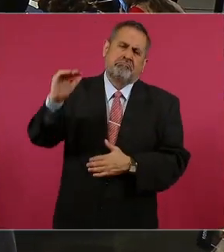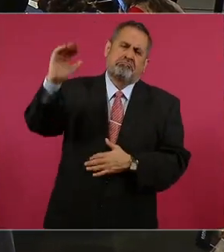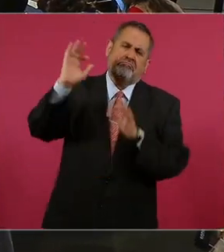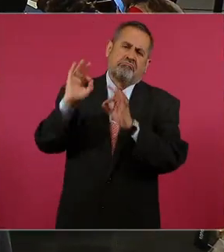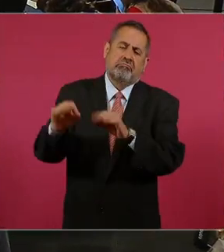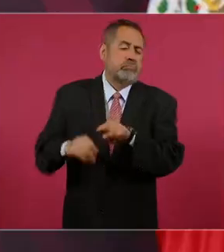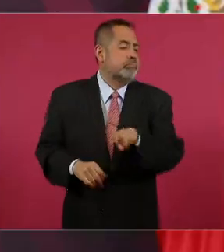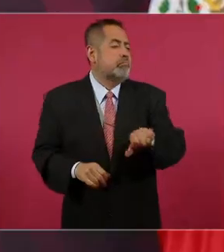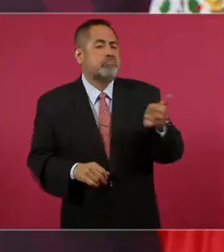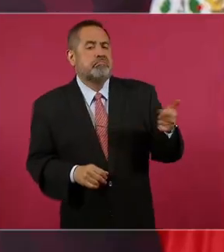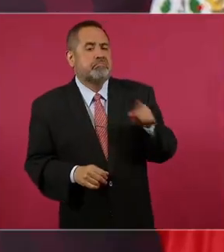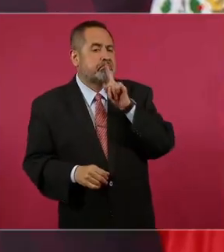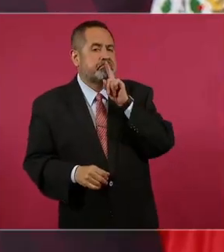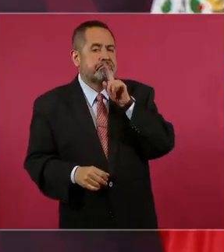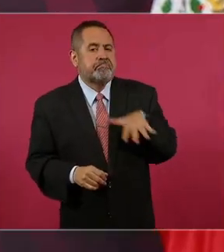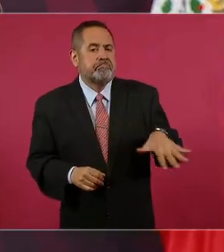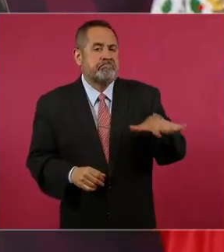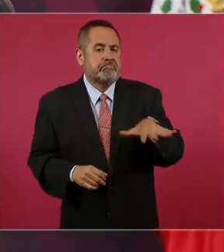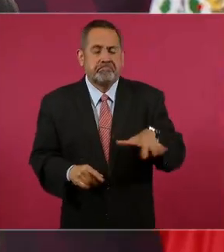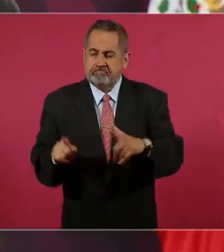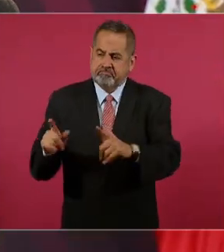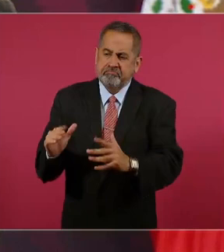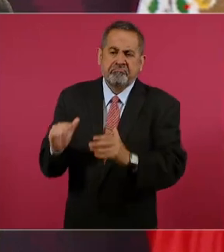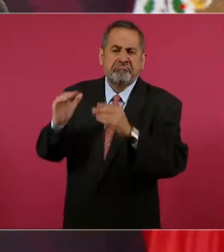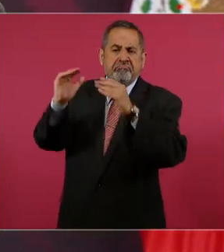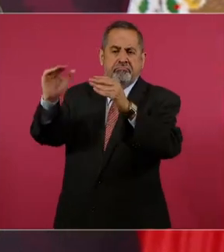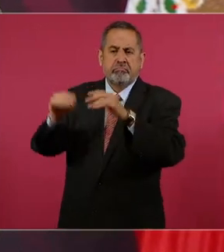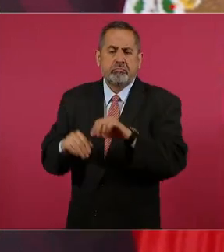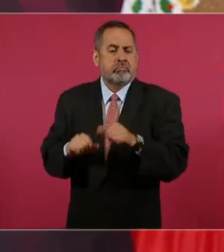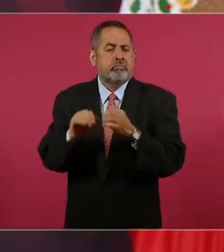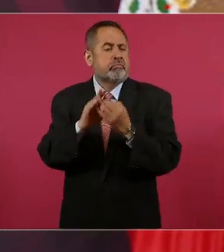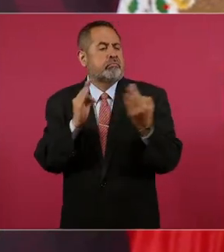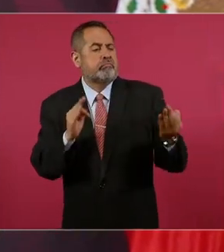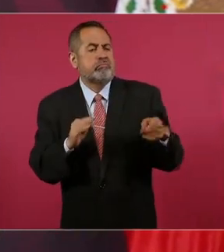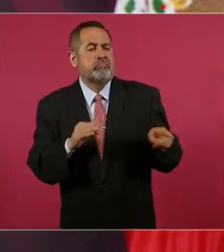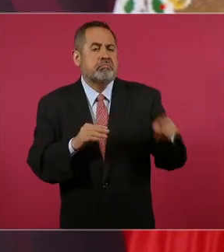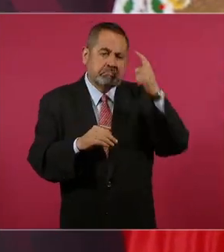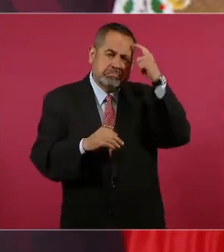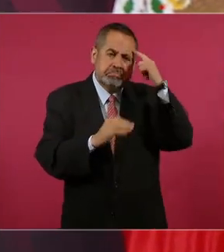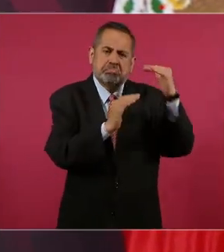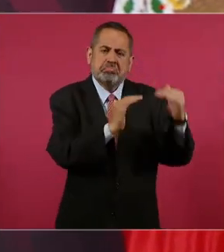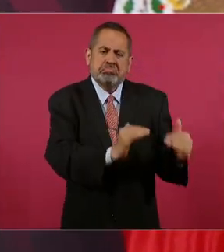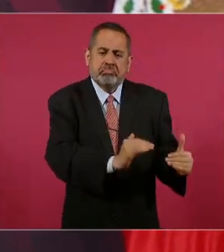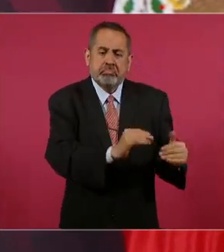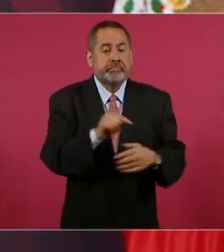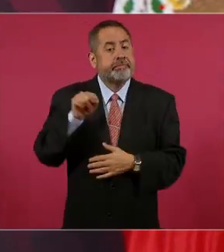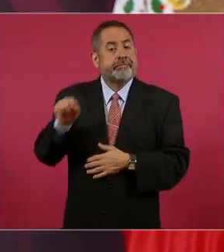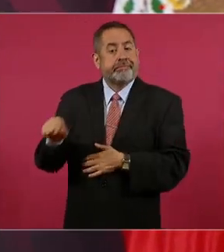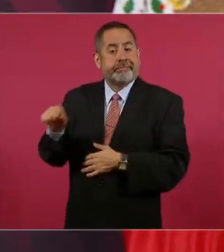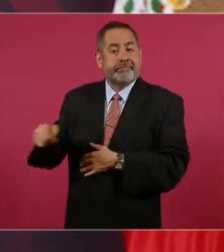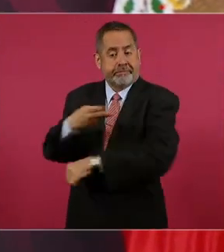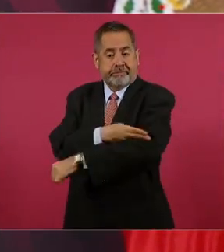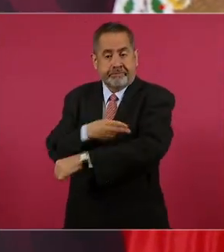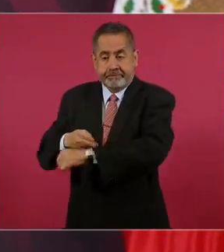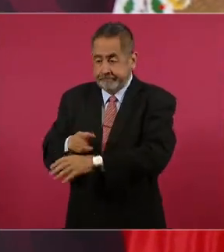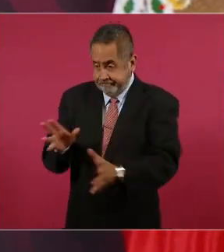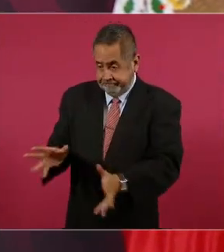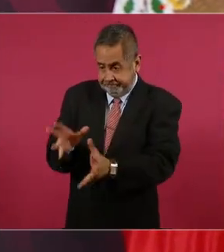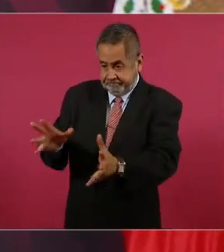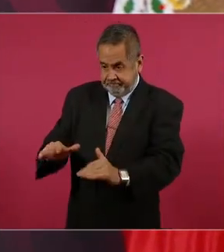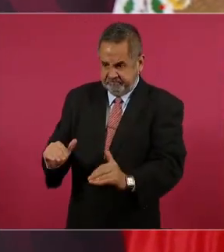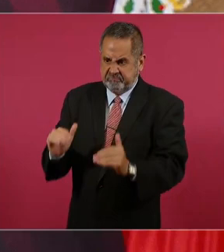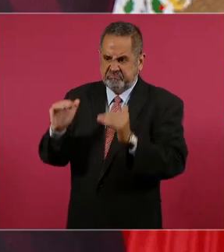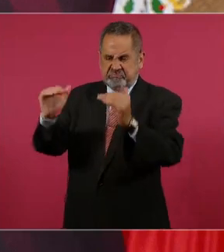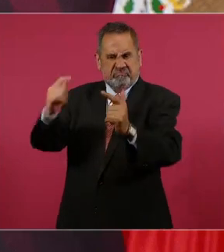al que prevalecía en las haciendas vecinas. Se refiere a los trabajadores de